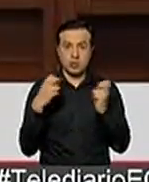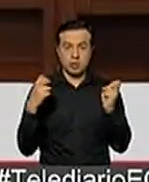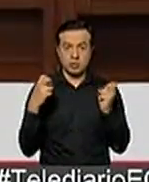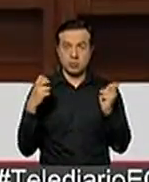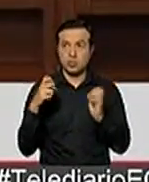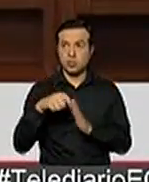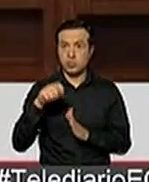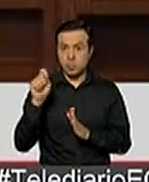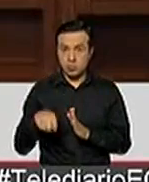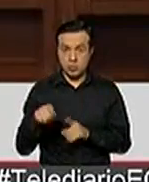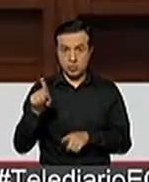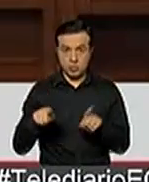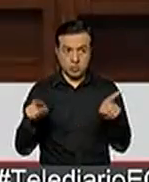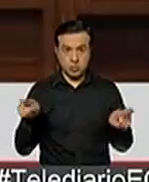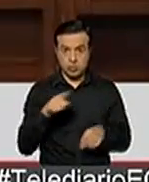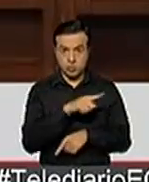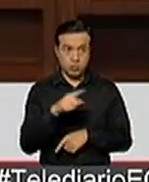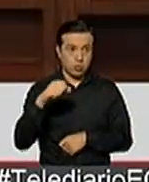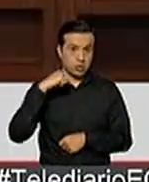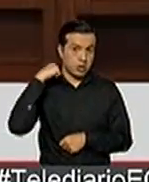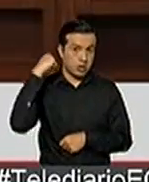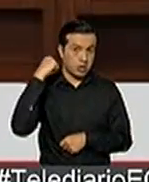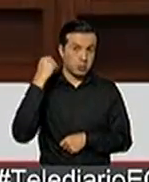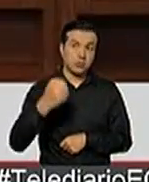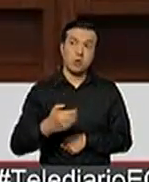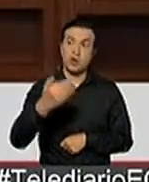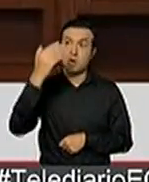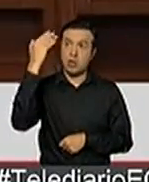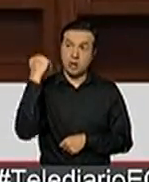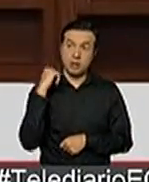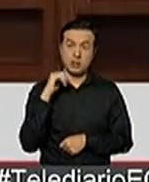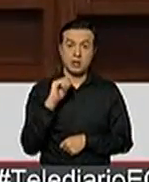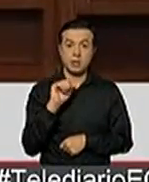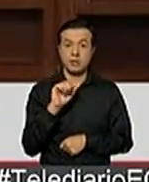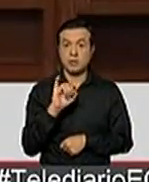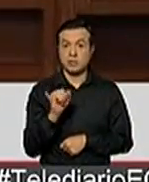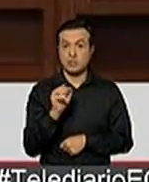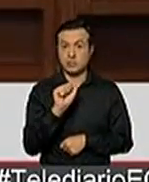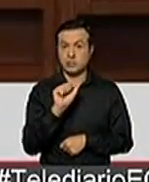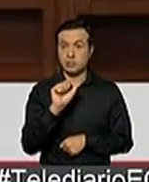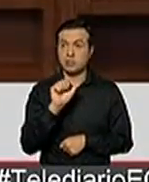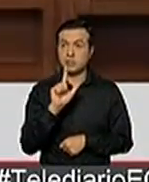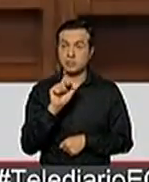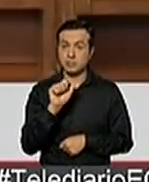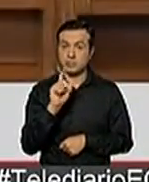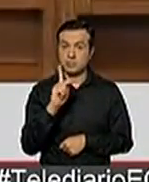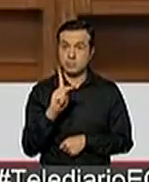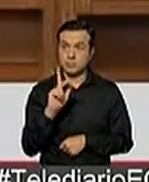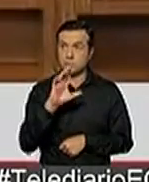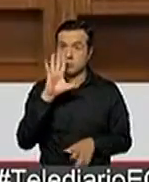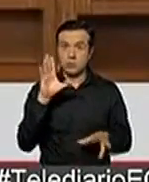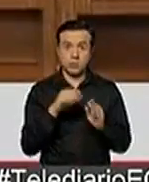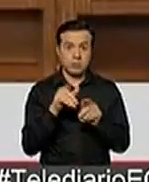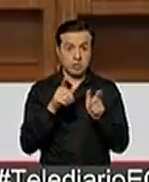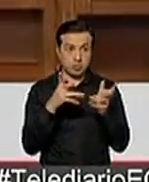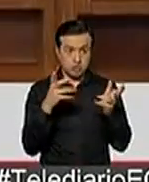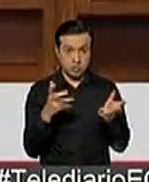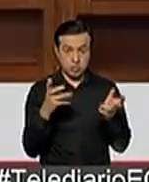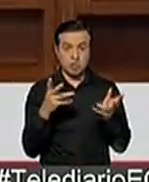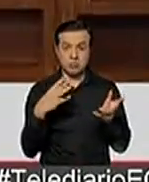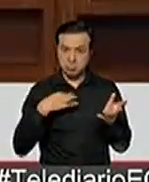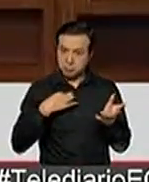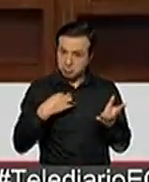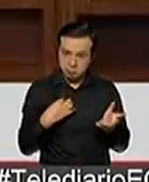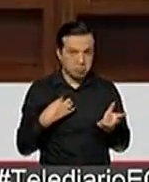exjudiciales que fueron vulnerados sus derechos en la época de Gustavo Yalc. Todas estas personas han ofrecido de